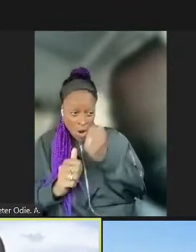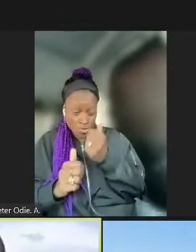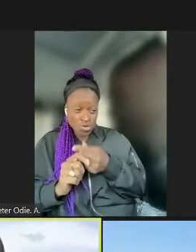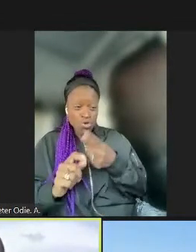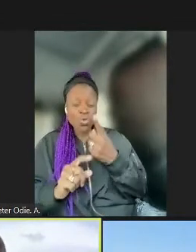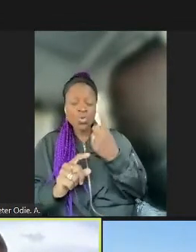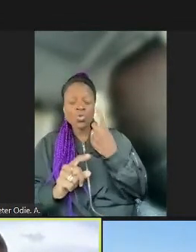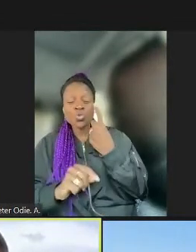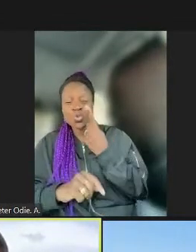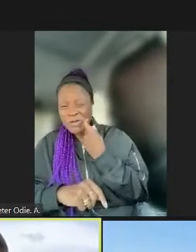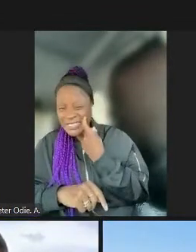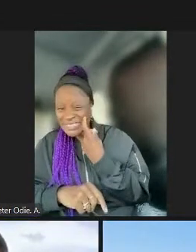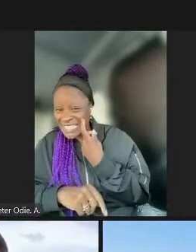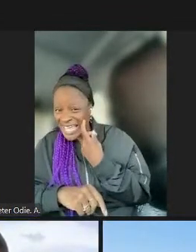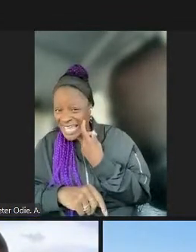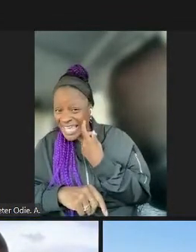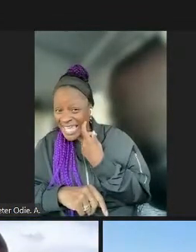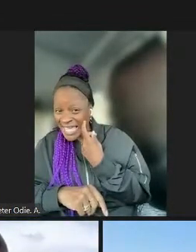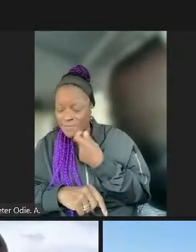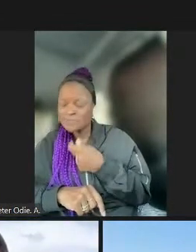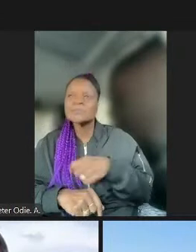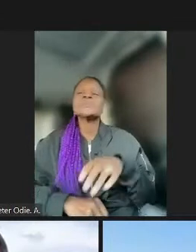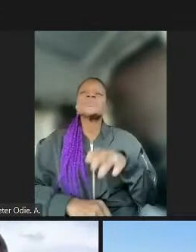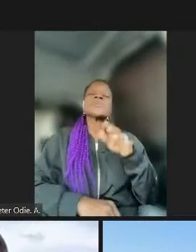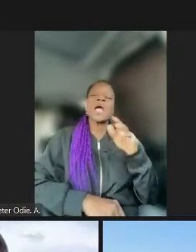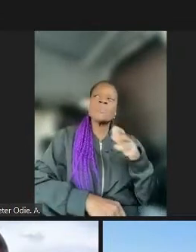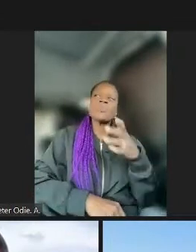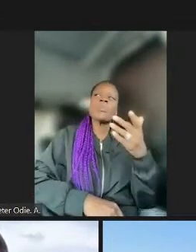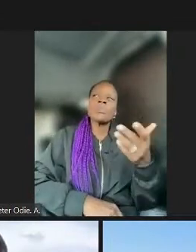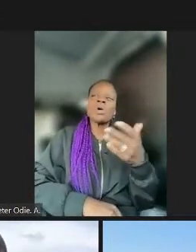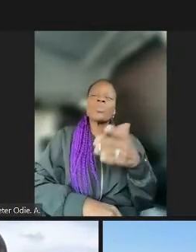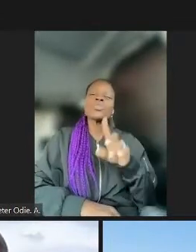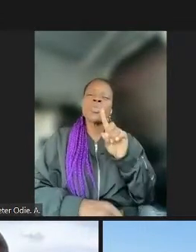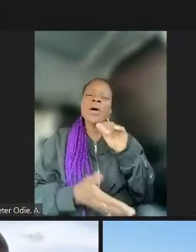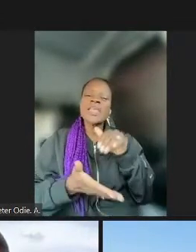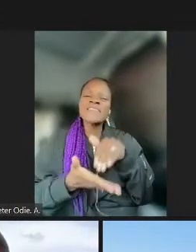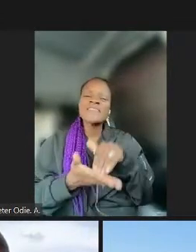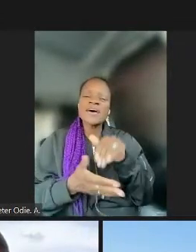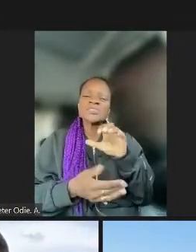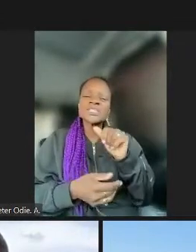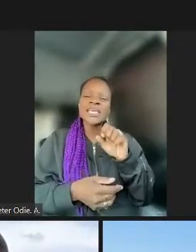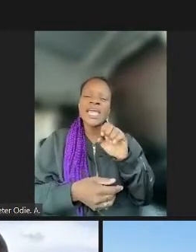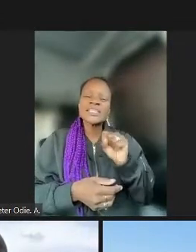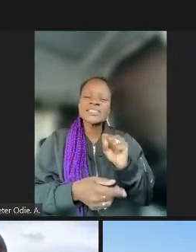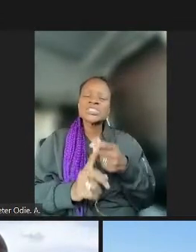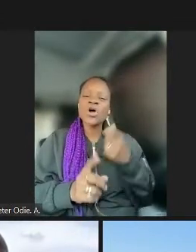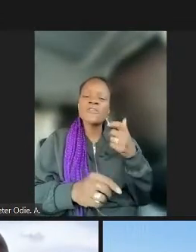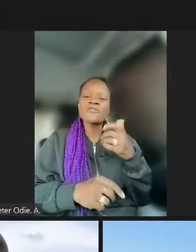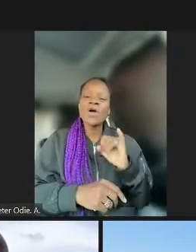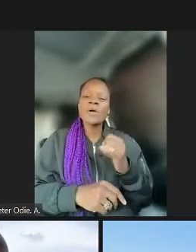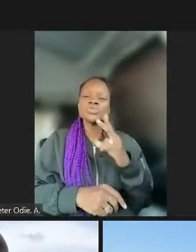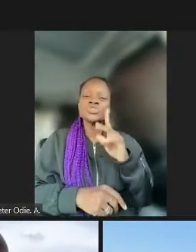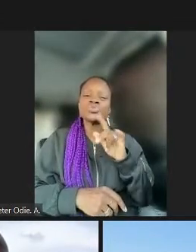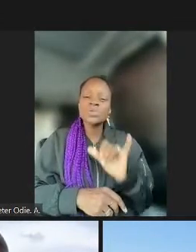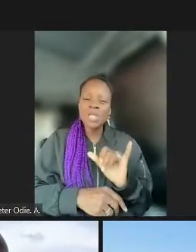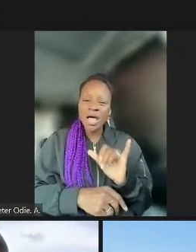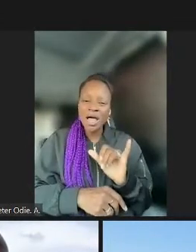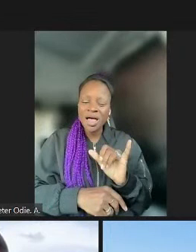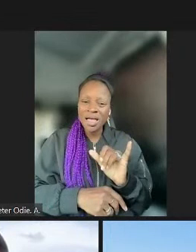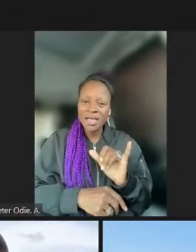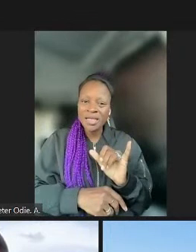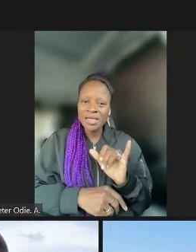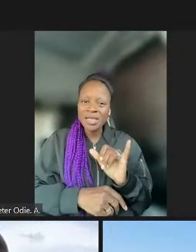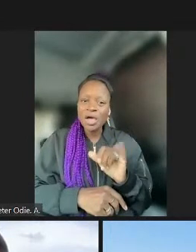Esos son los recientes, más recientes, ¿verdad? Eso es una sumación bien. Sí, los 1,000 casos son